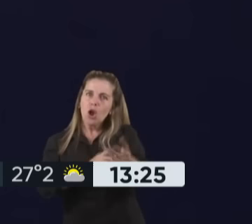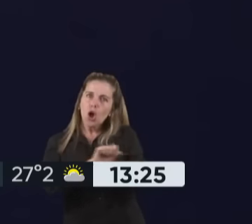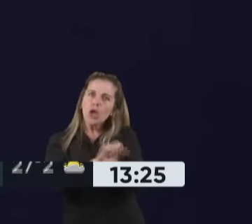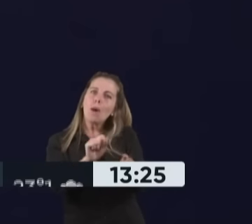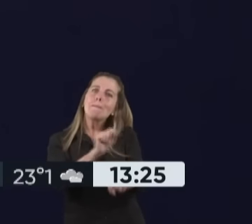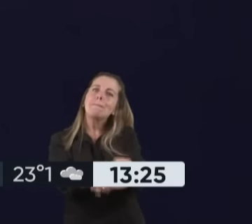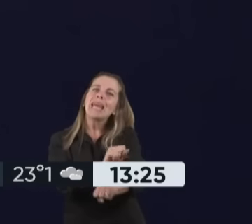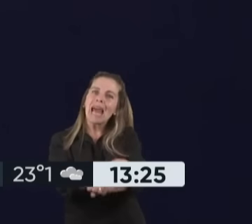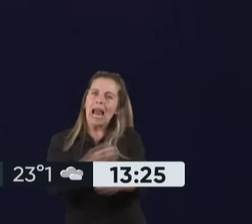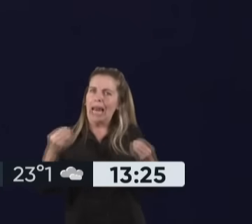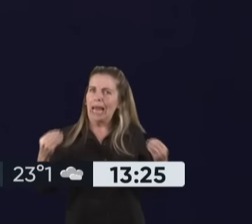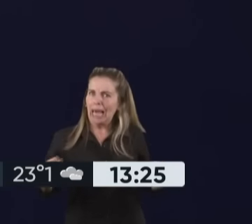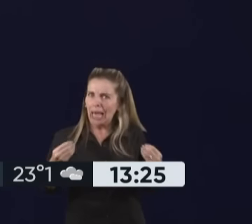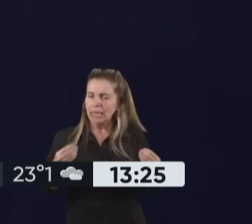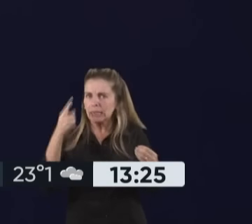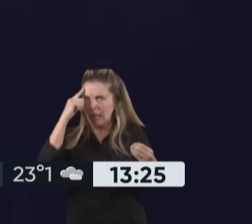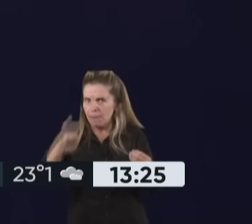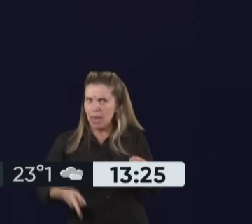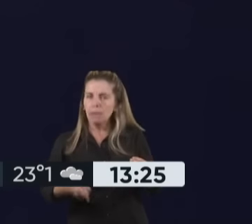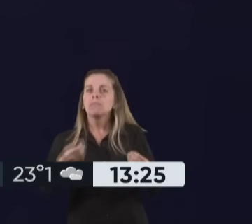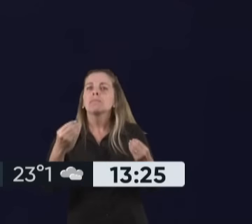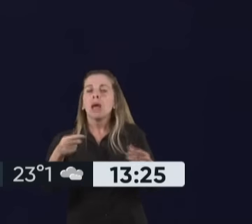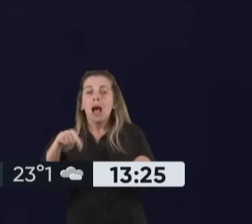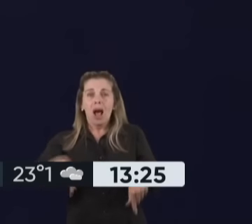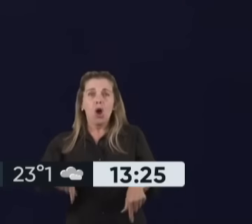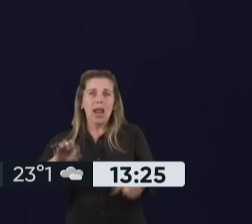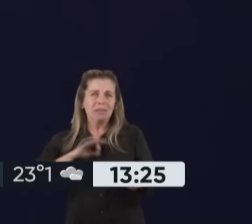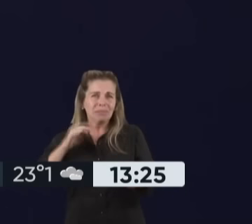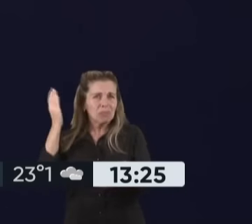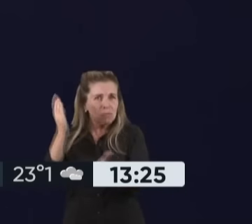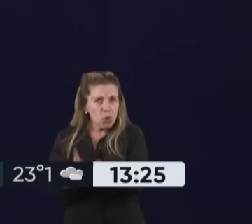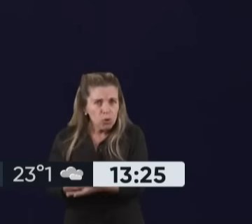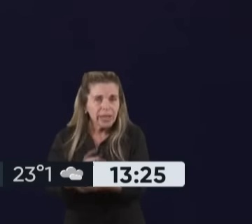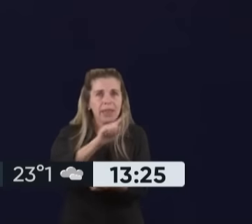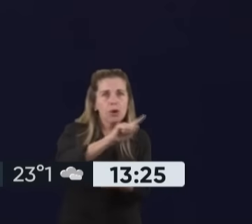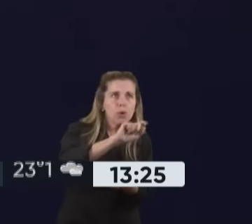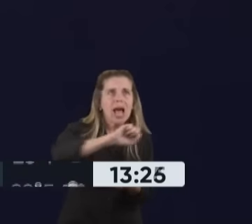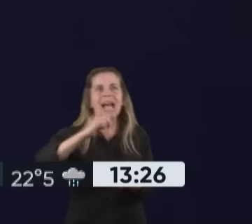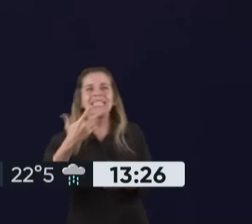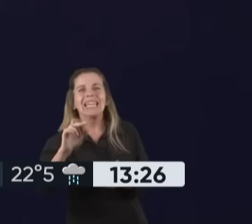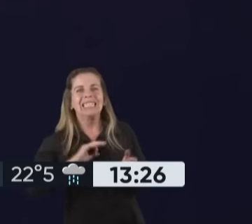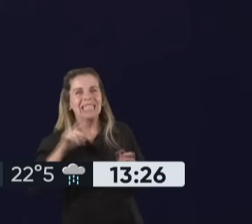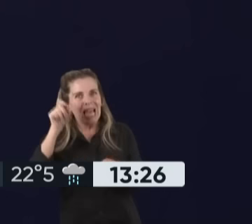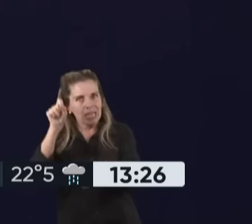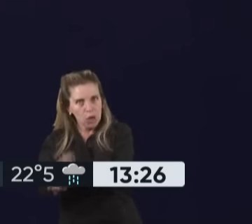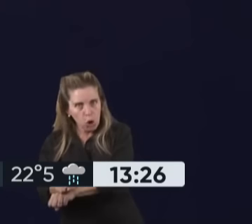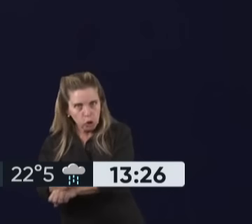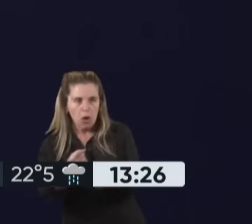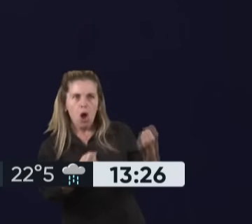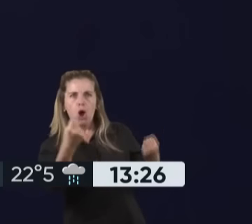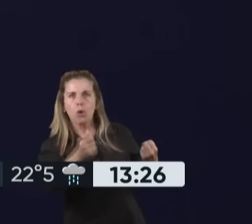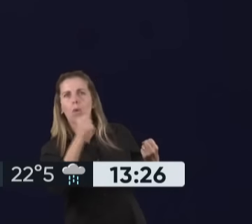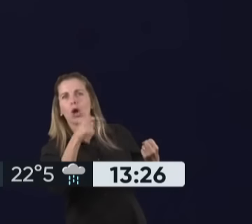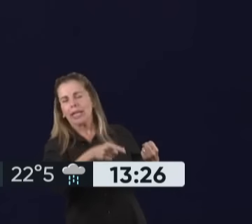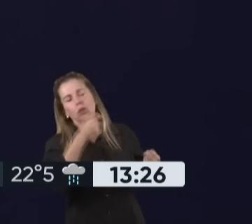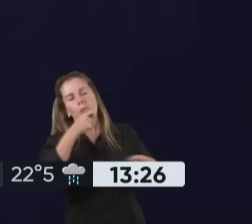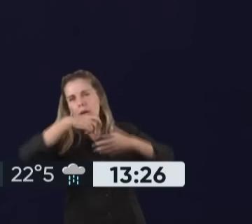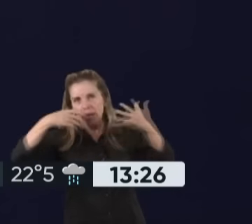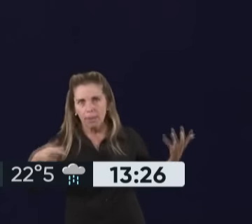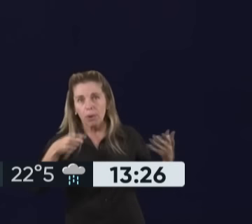conducción imprudente. La pena actual es de 1 a 3 años y en la figura agravada de 2 a 4